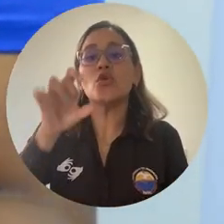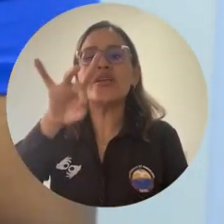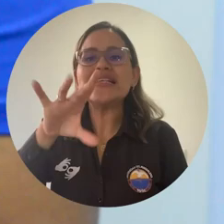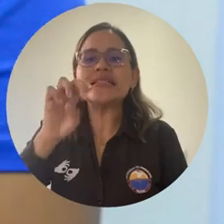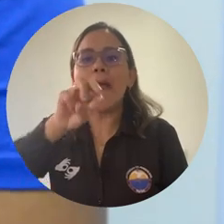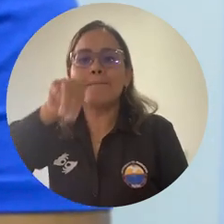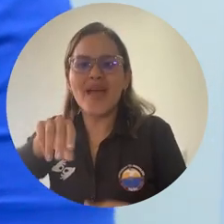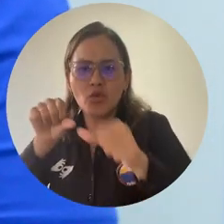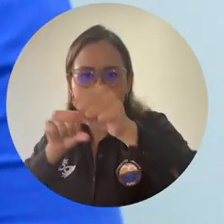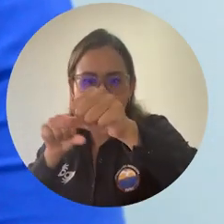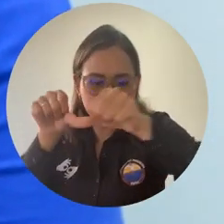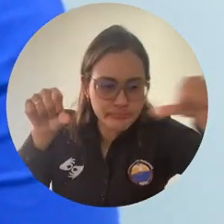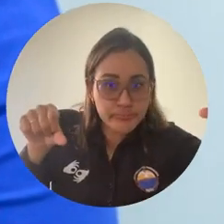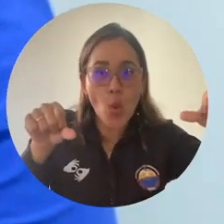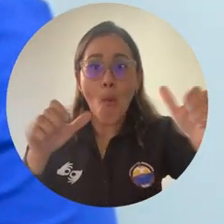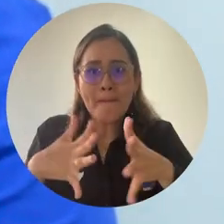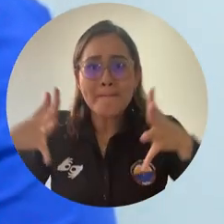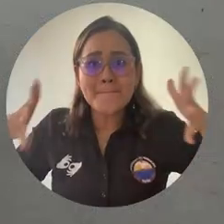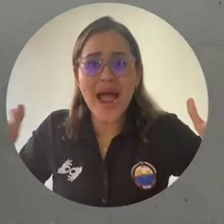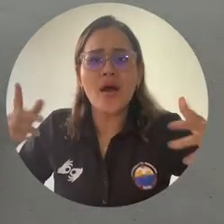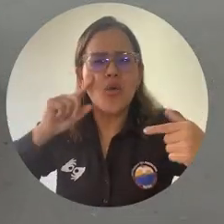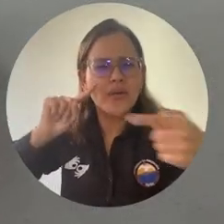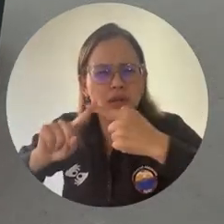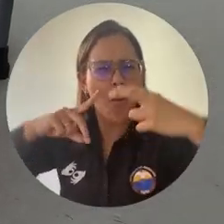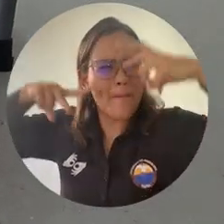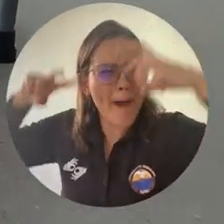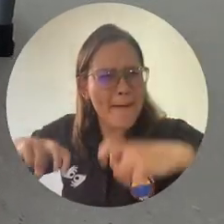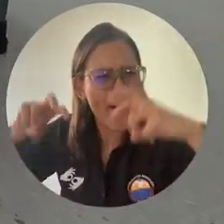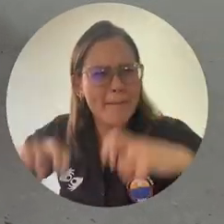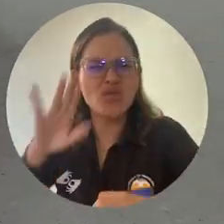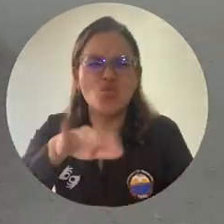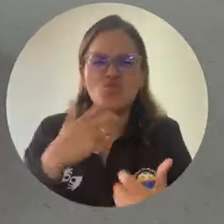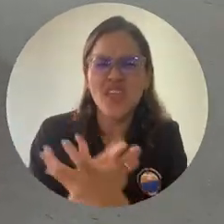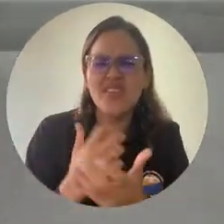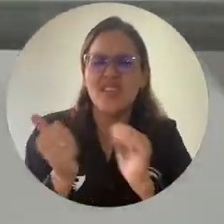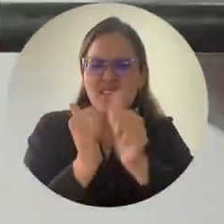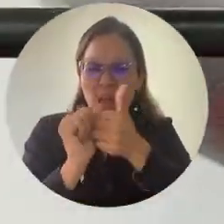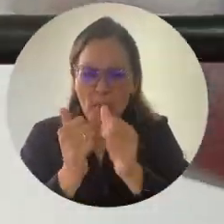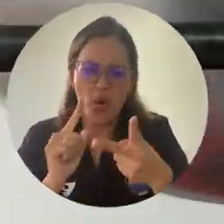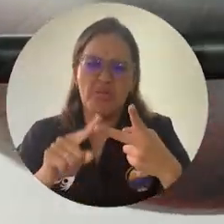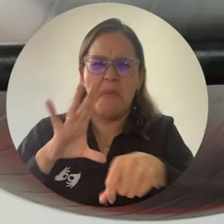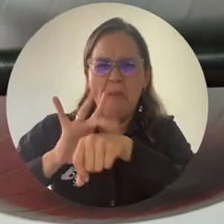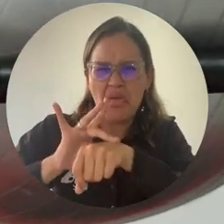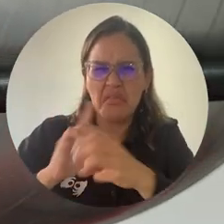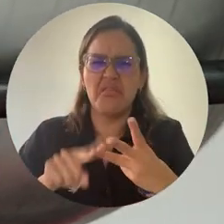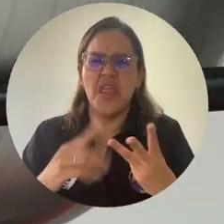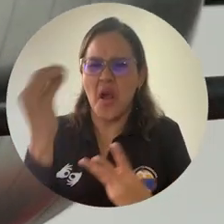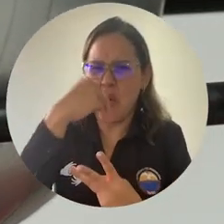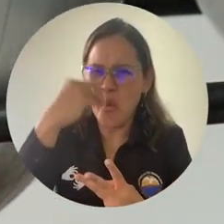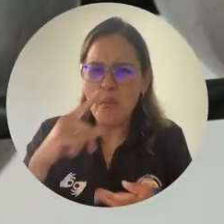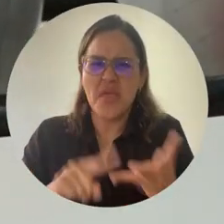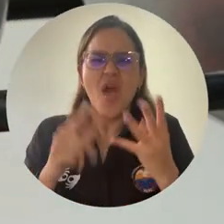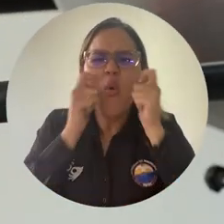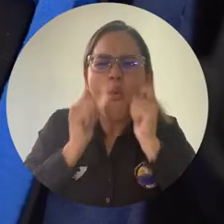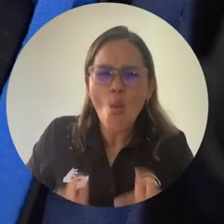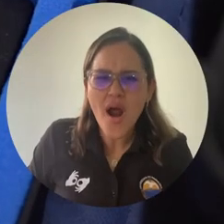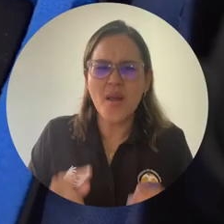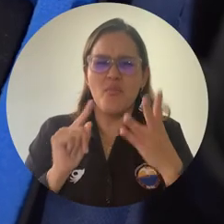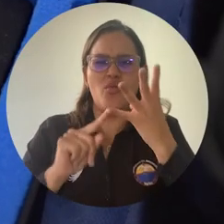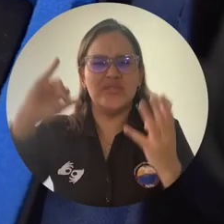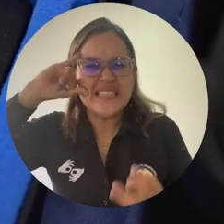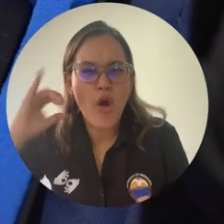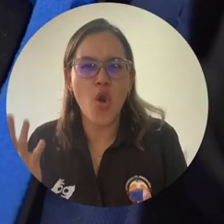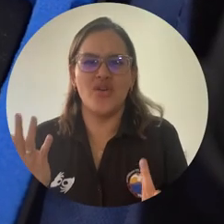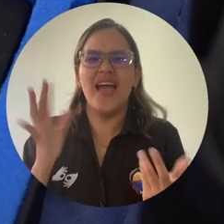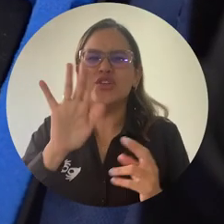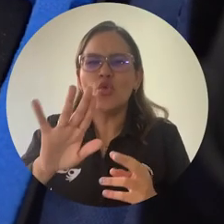cuadrados, donde se llevará a cabo la investigación y producción de datos desde las ciencias aplicadas al deporte, como medicina, nutrición,